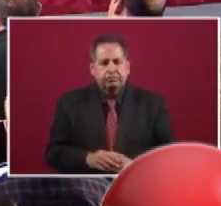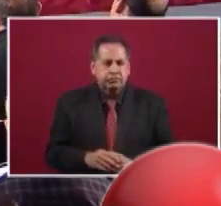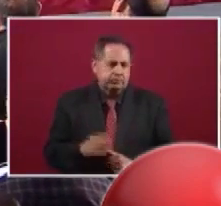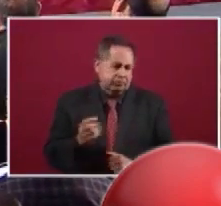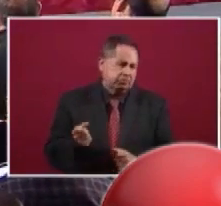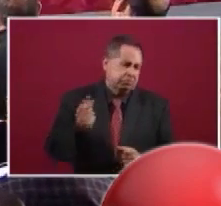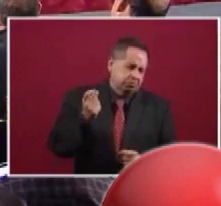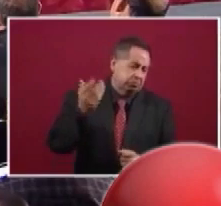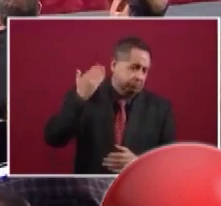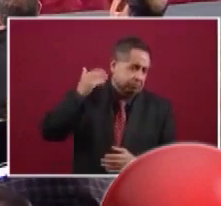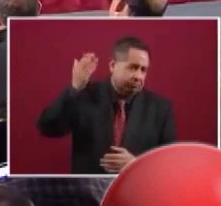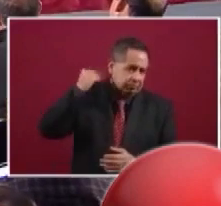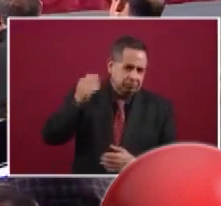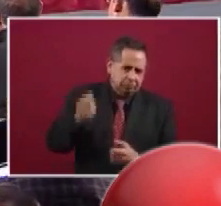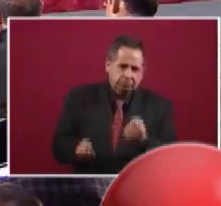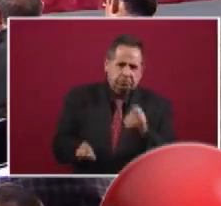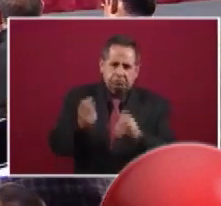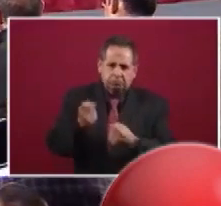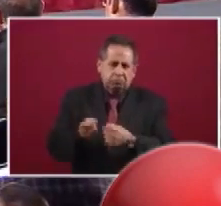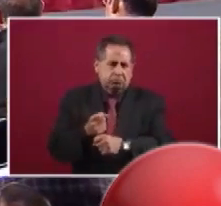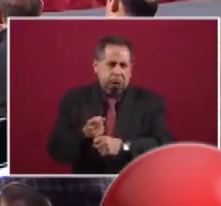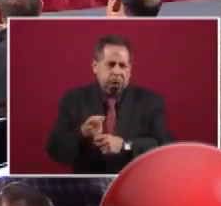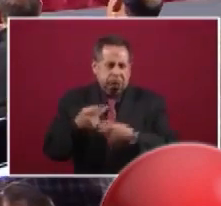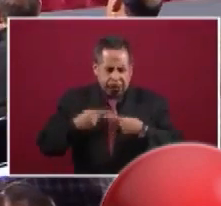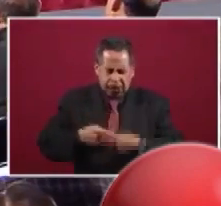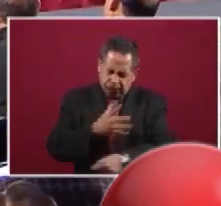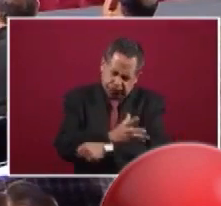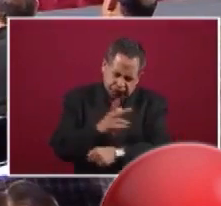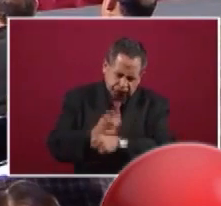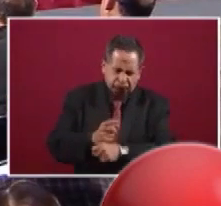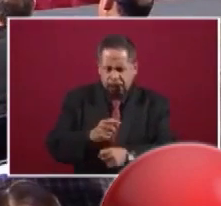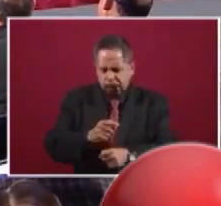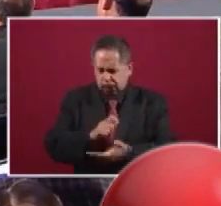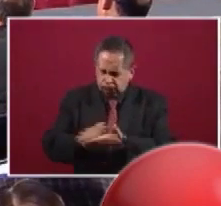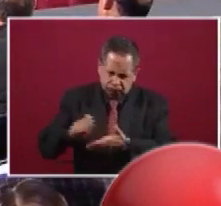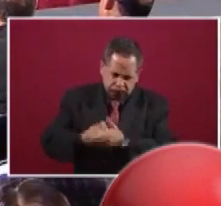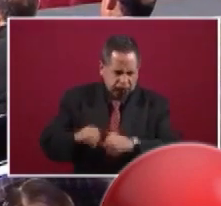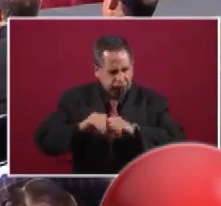hubieron honrosas excepciones,